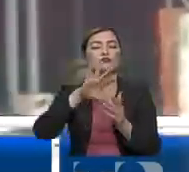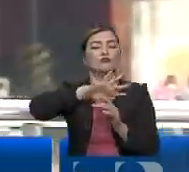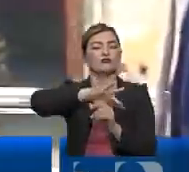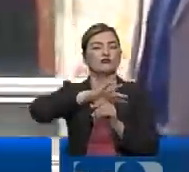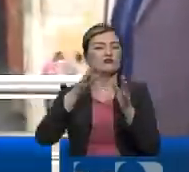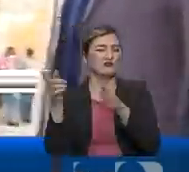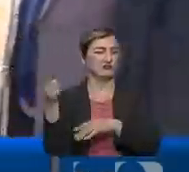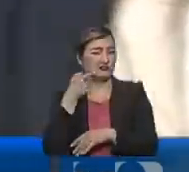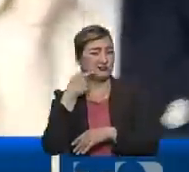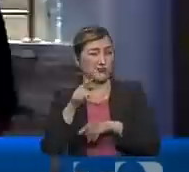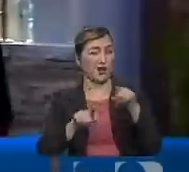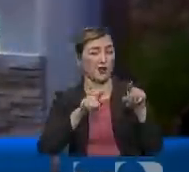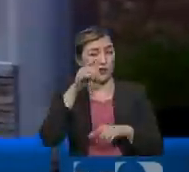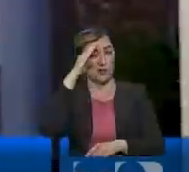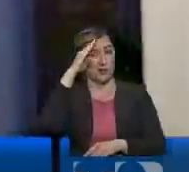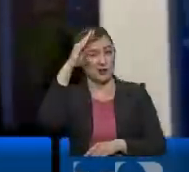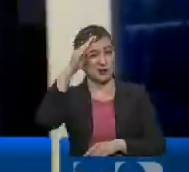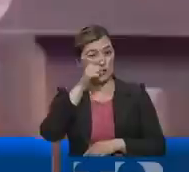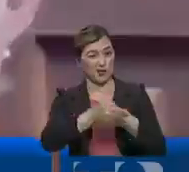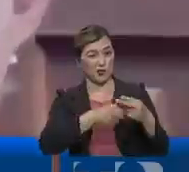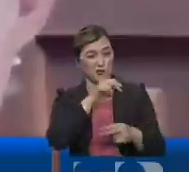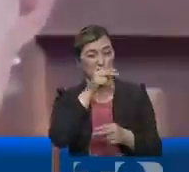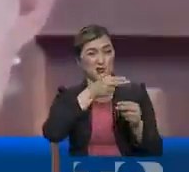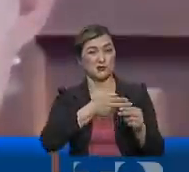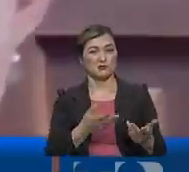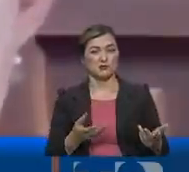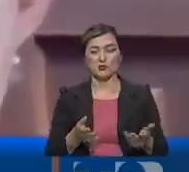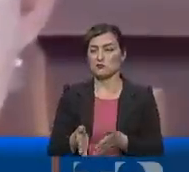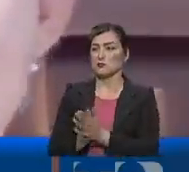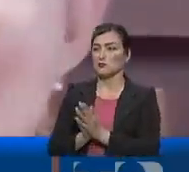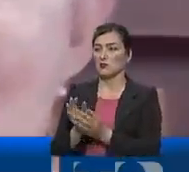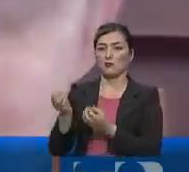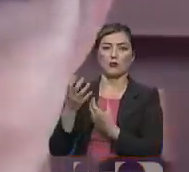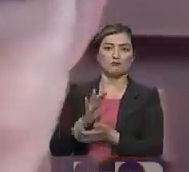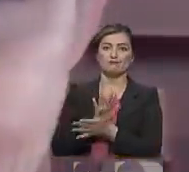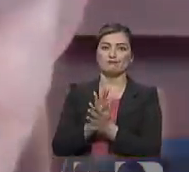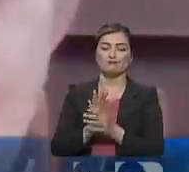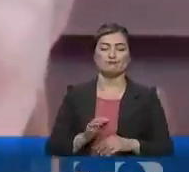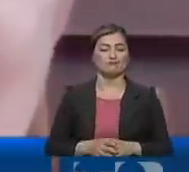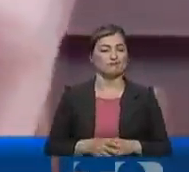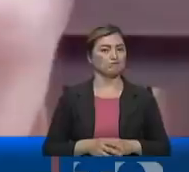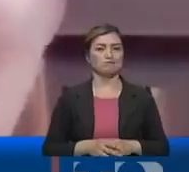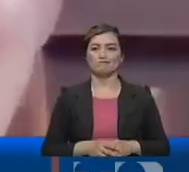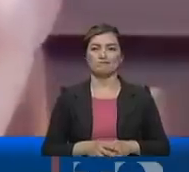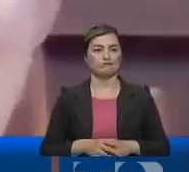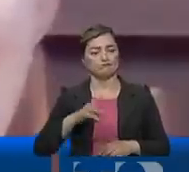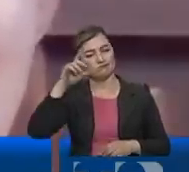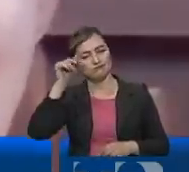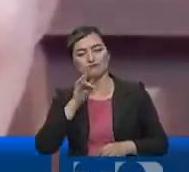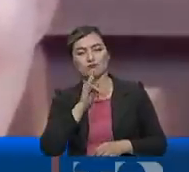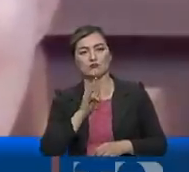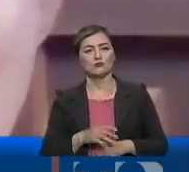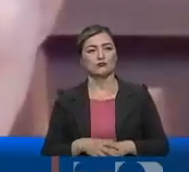embajador Fitzpatrick. Sin embargo, no le entregaron. El gobierno de los Estados Unidos podría considerar en algún momento en